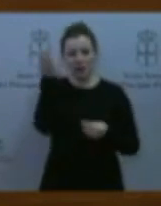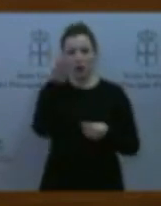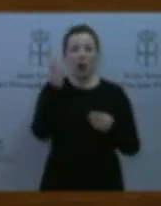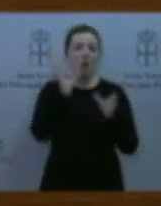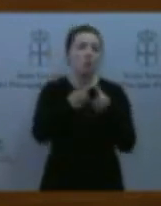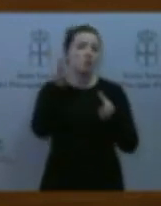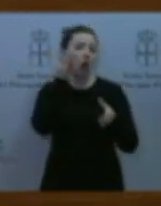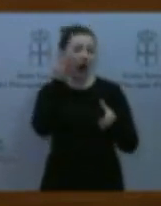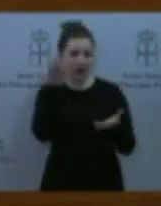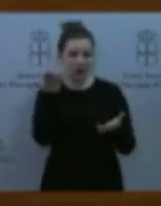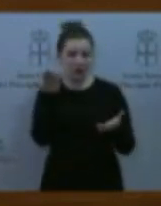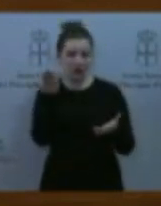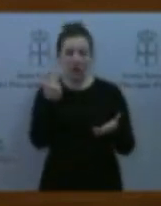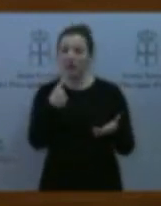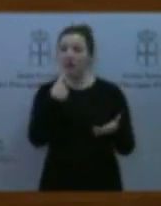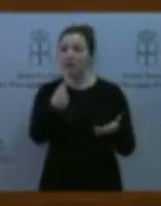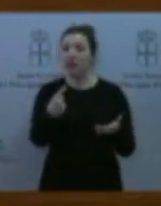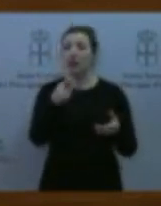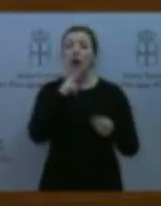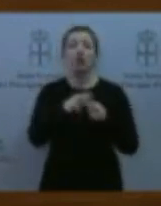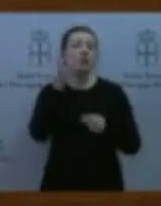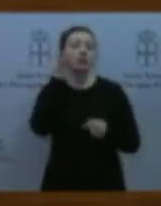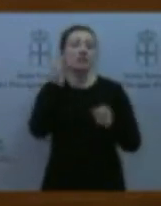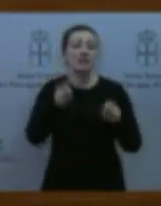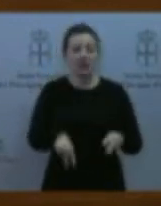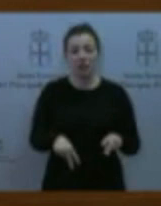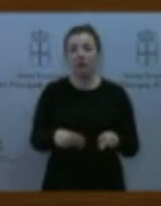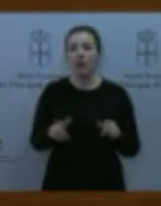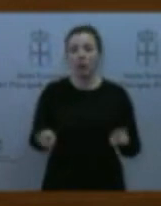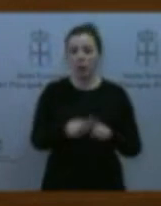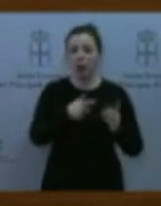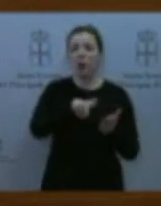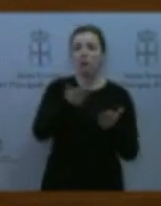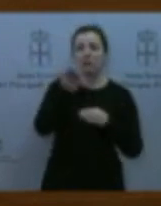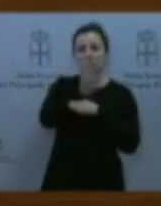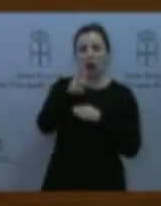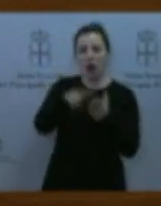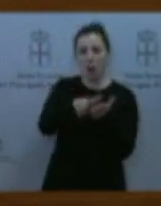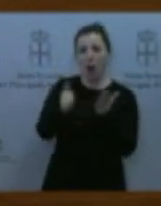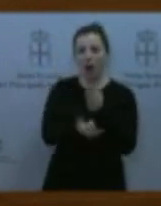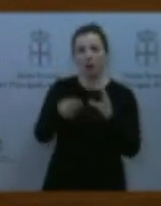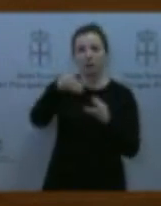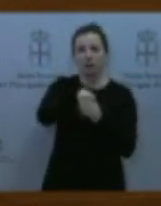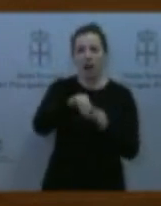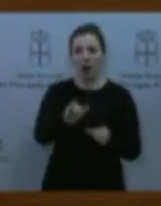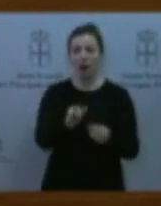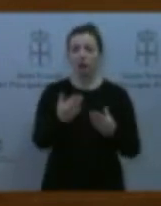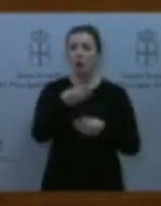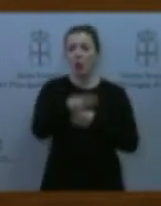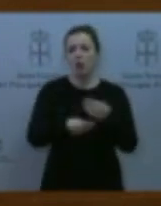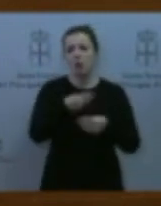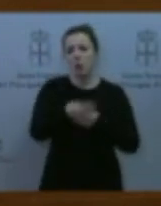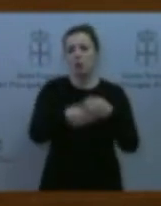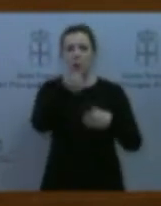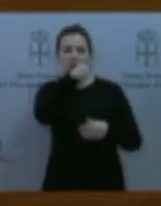representadas en el lenguaje. Con ello se entiende que este uso acumulativo del masculino y del femenino, pues